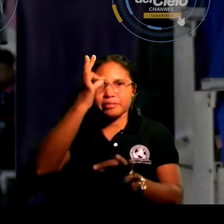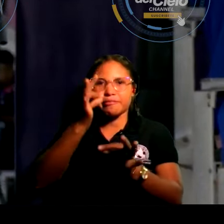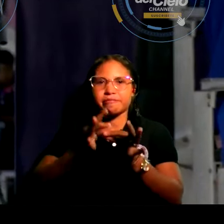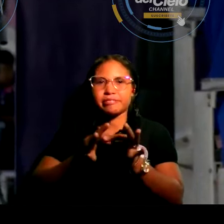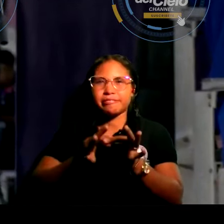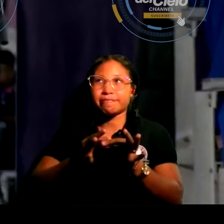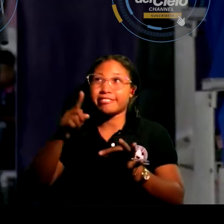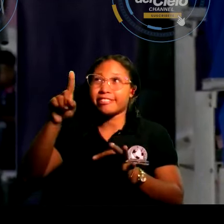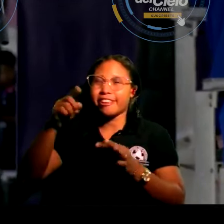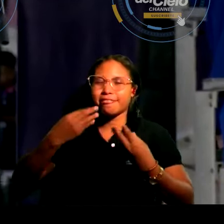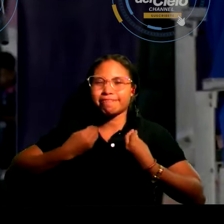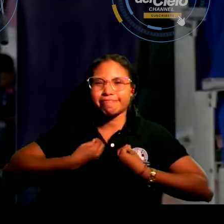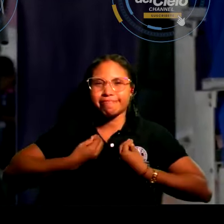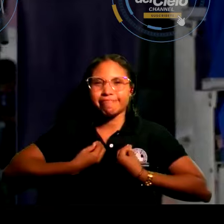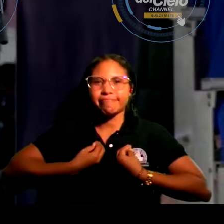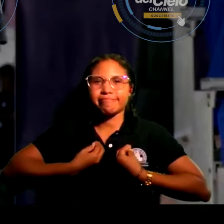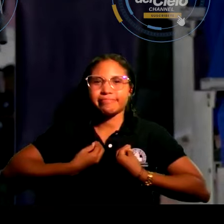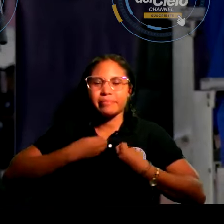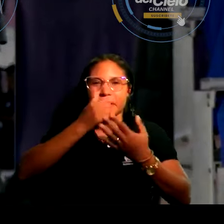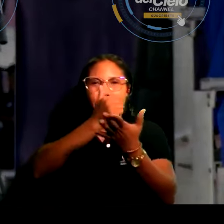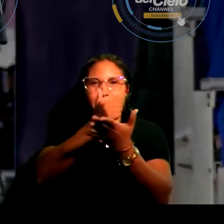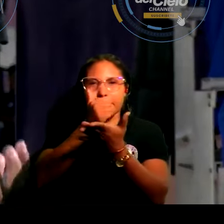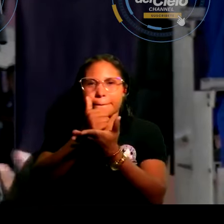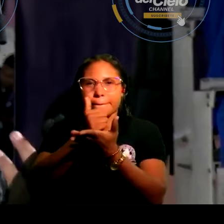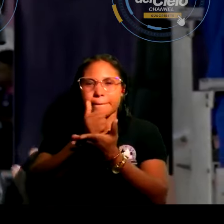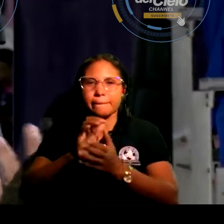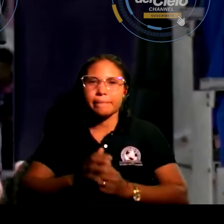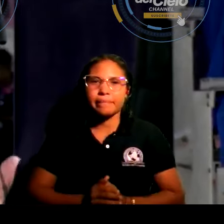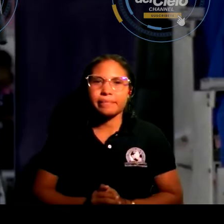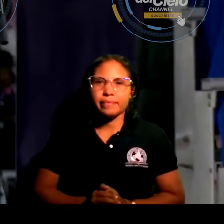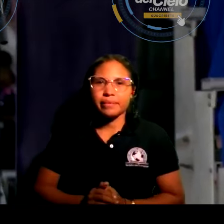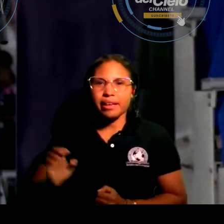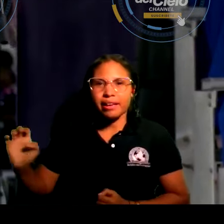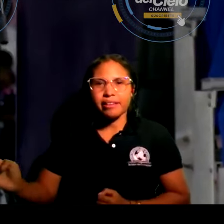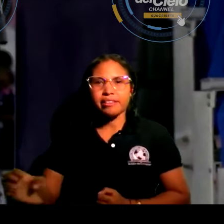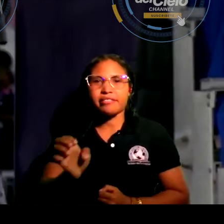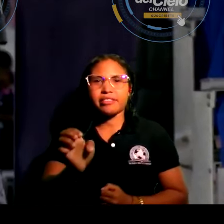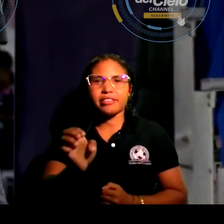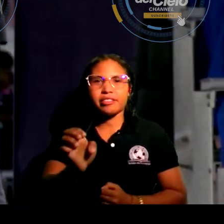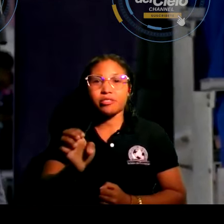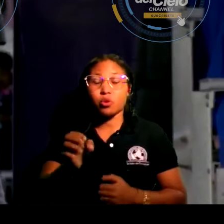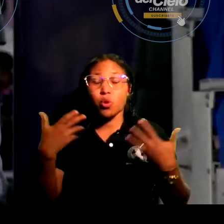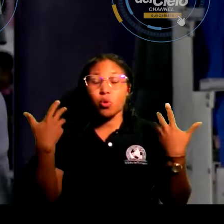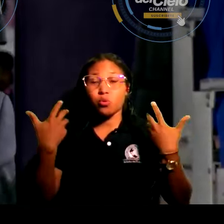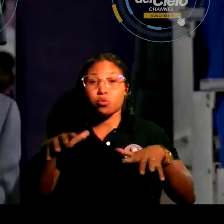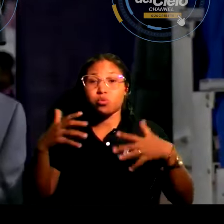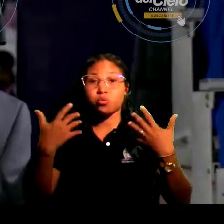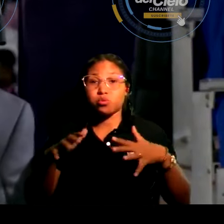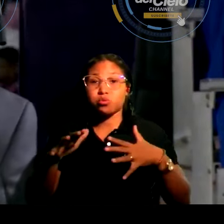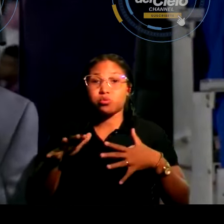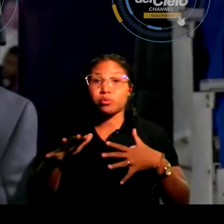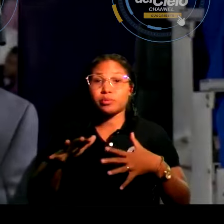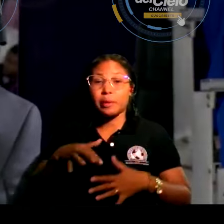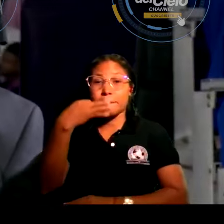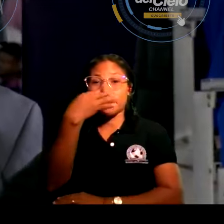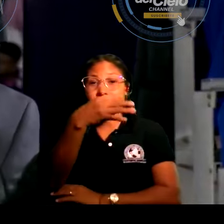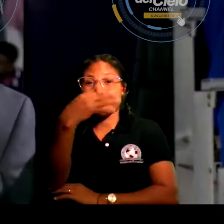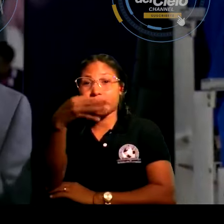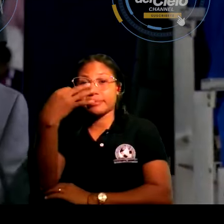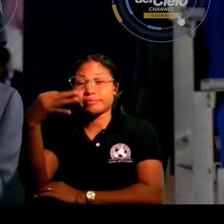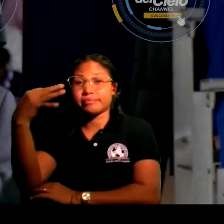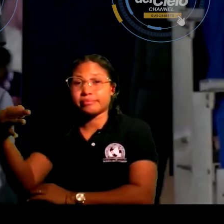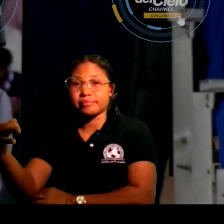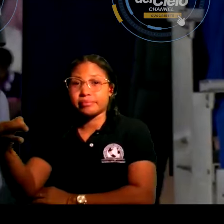Amén. Este es el evangelio efectivo. predicador,